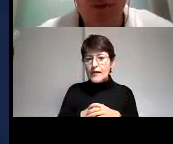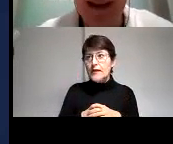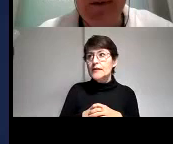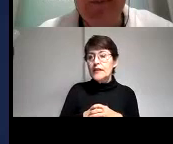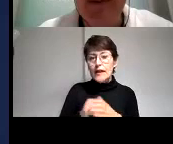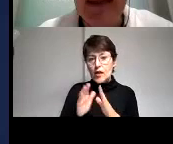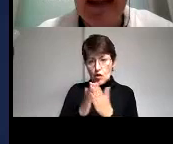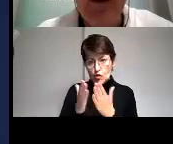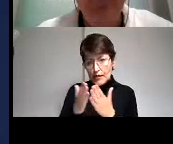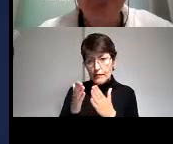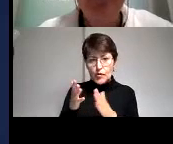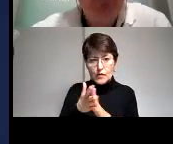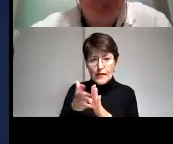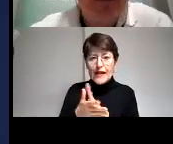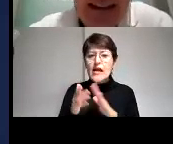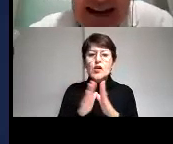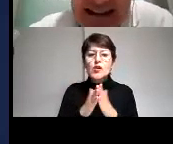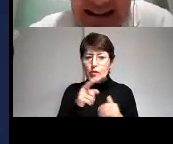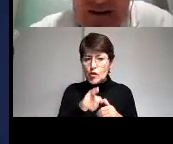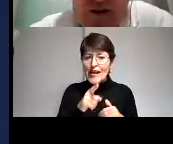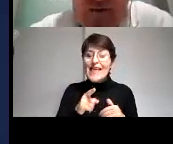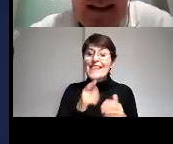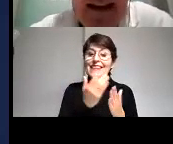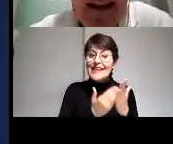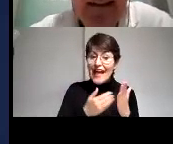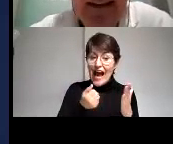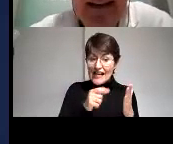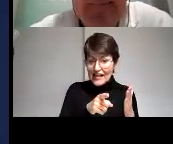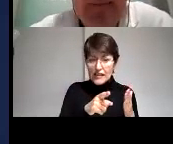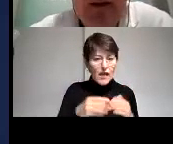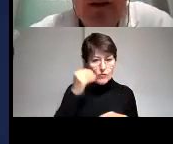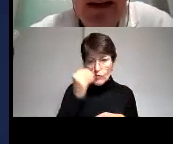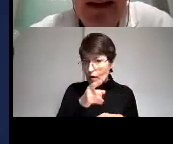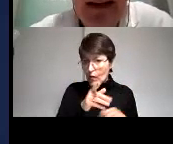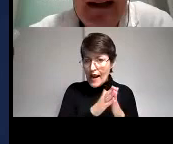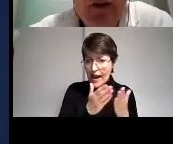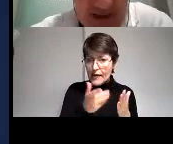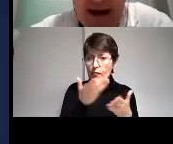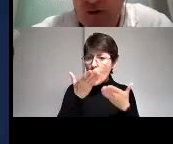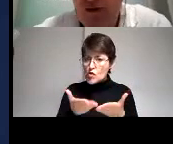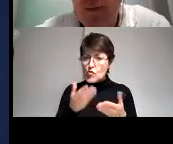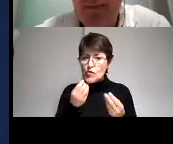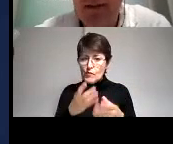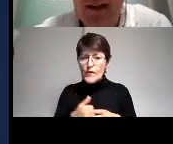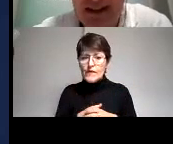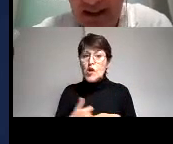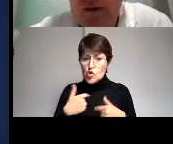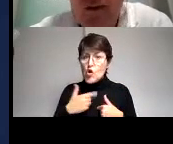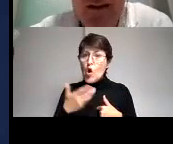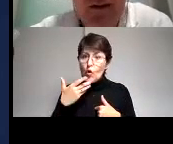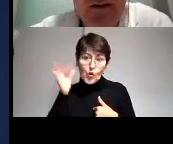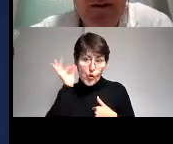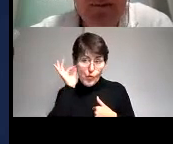os comento. Los 2 libros son Dieta Alcalina de Josefina Yargués. Josefina la conozco personalmente,